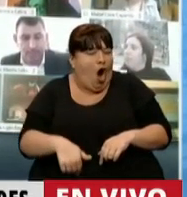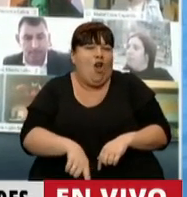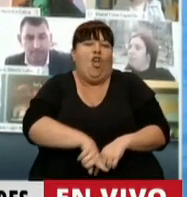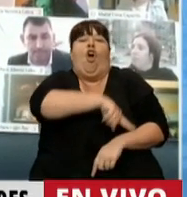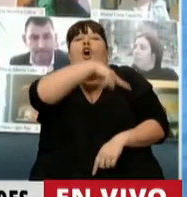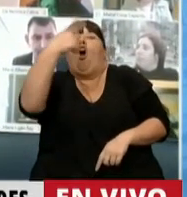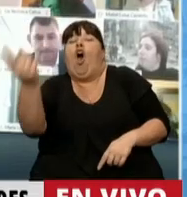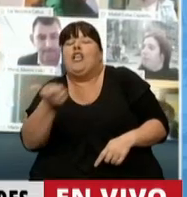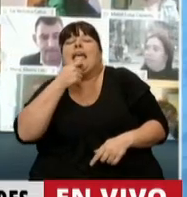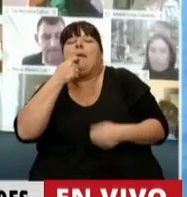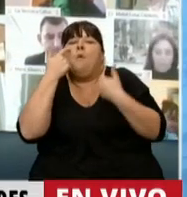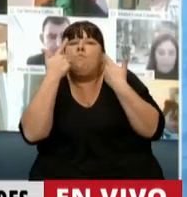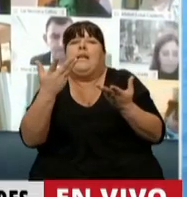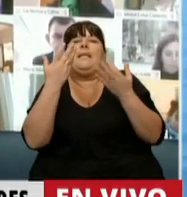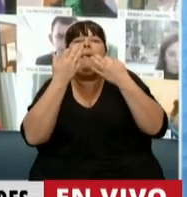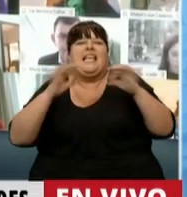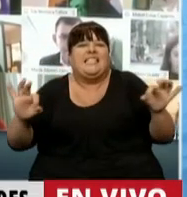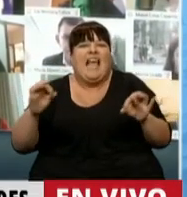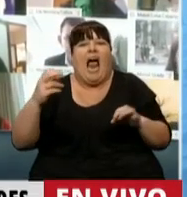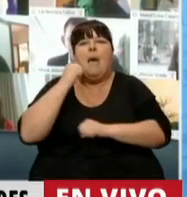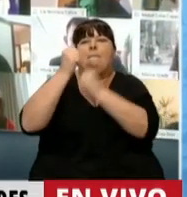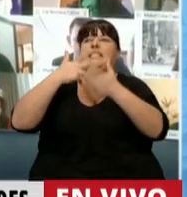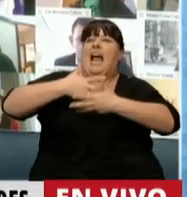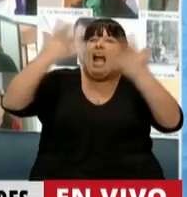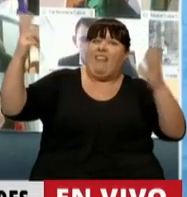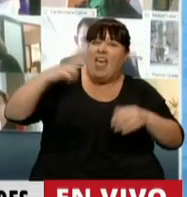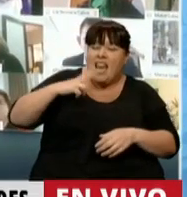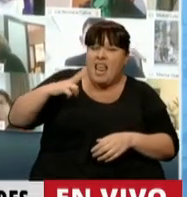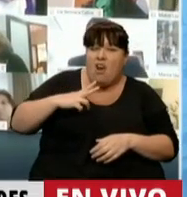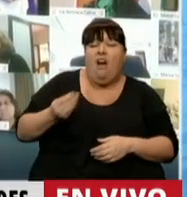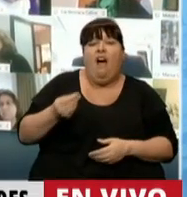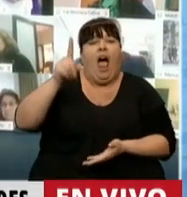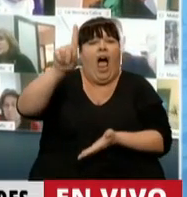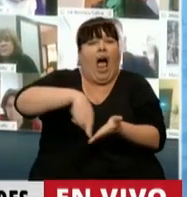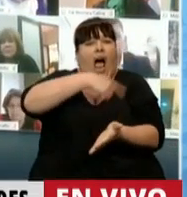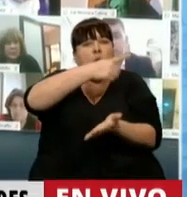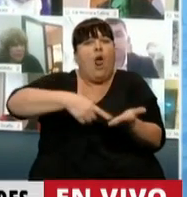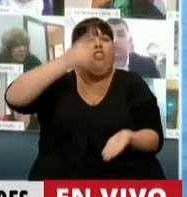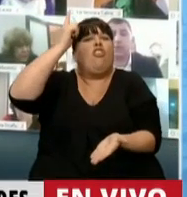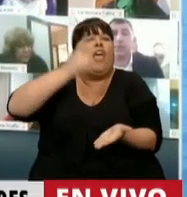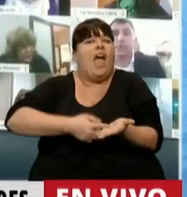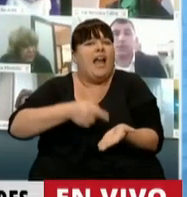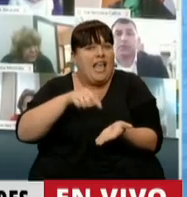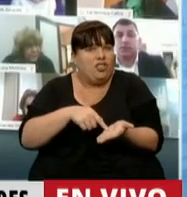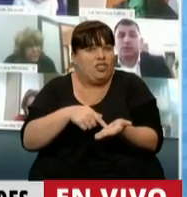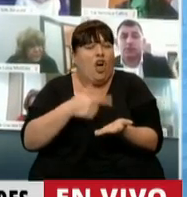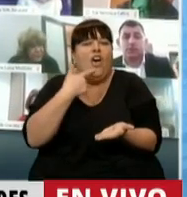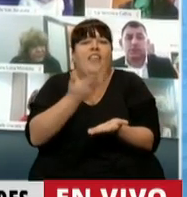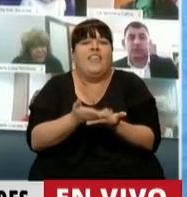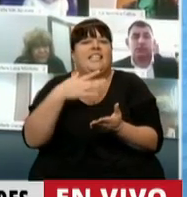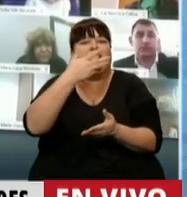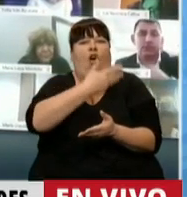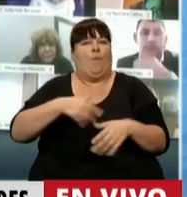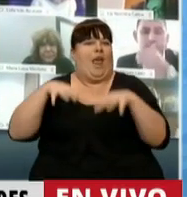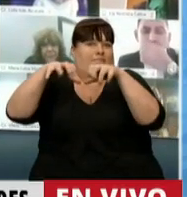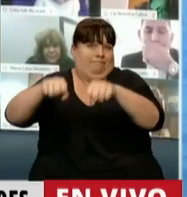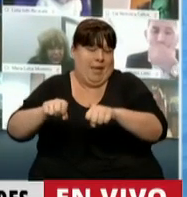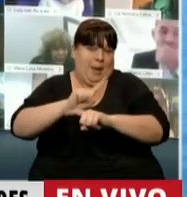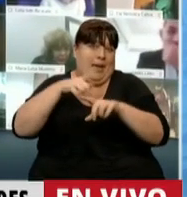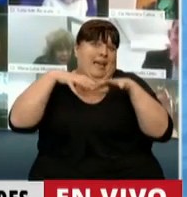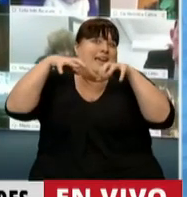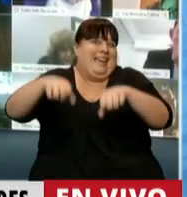otra señal de rescate a las patronales, se ha derogado el decreto que planteaba la intervención, no digamos ya